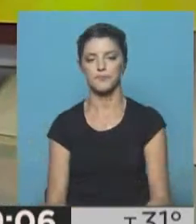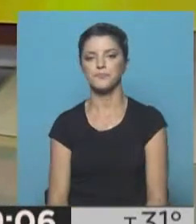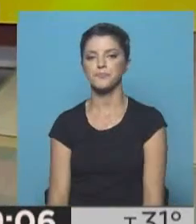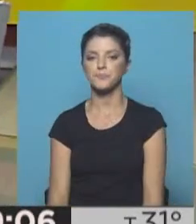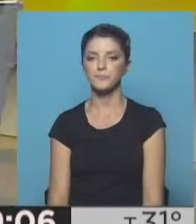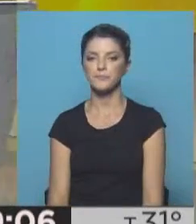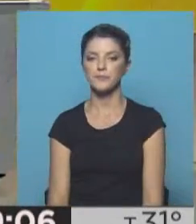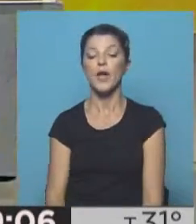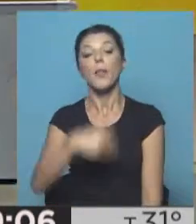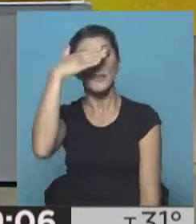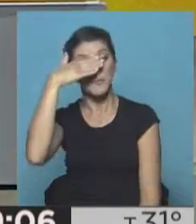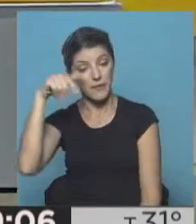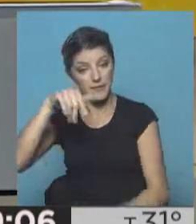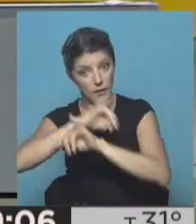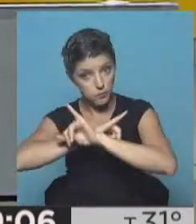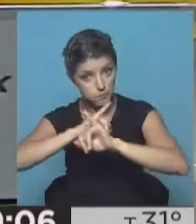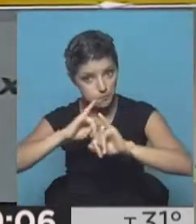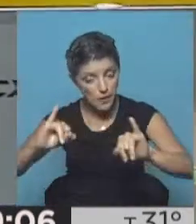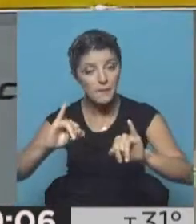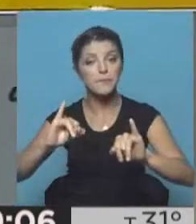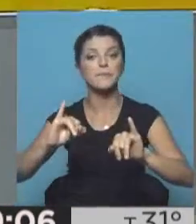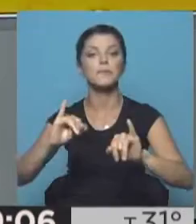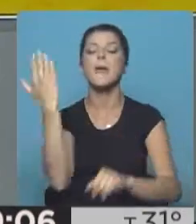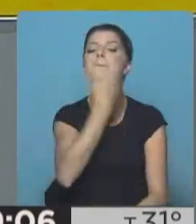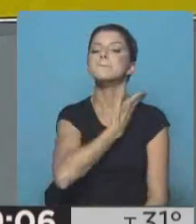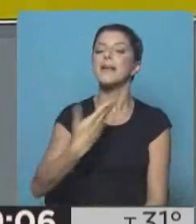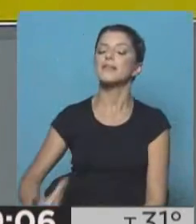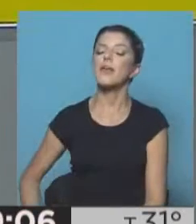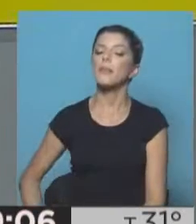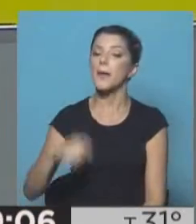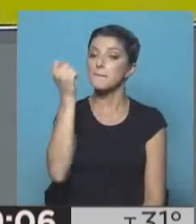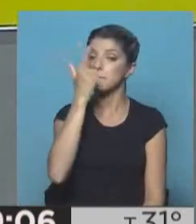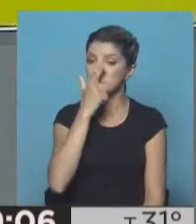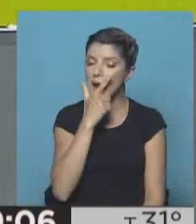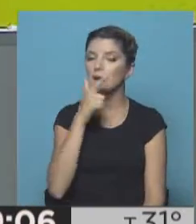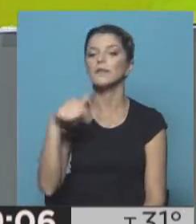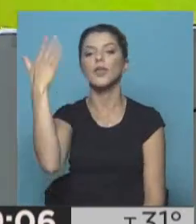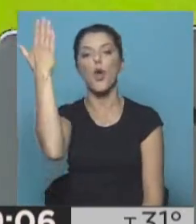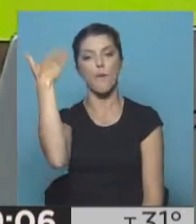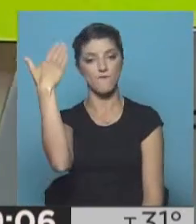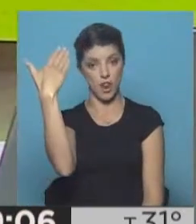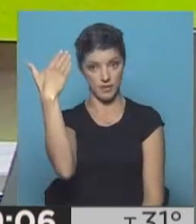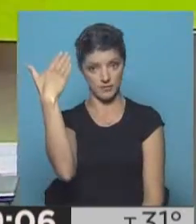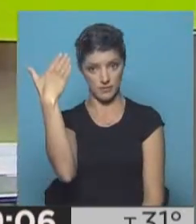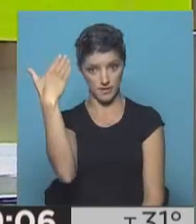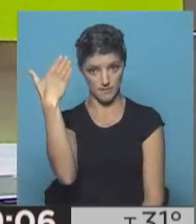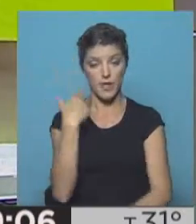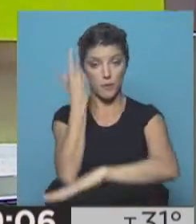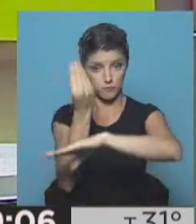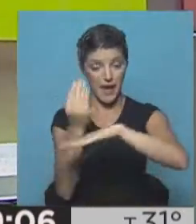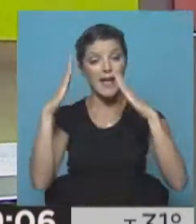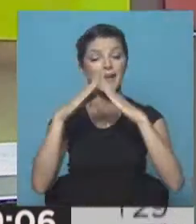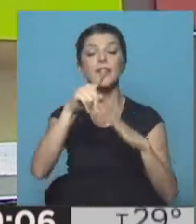Poco después de conocerse estos números por parte del INDEC, el presidente Mauricio Macri brindó una conferencia de prensa en la residencia de Olivos, en la